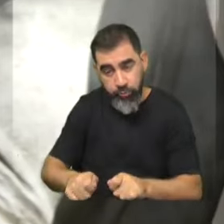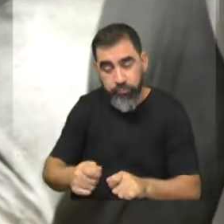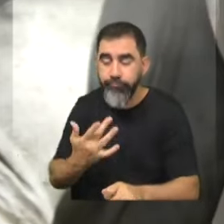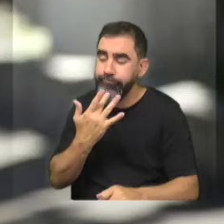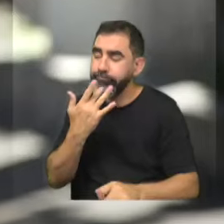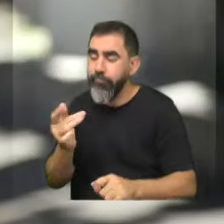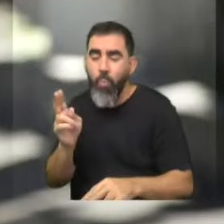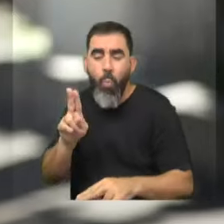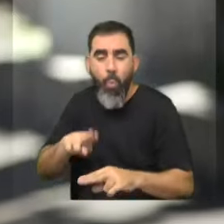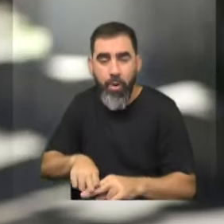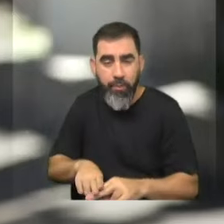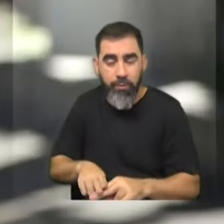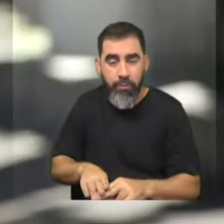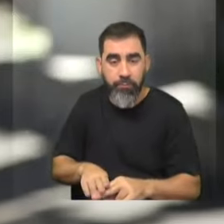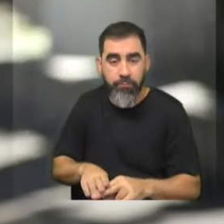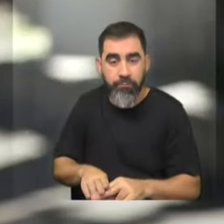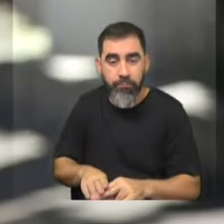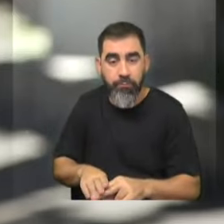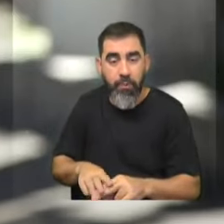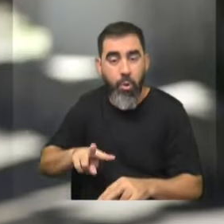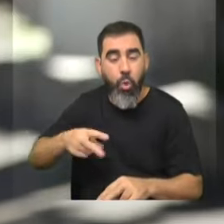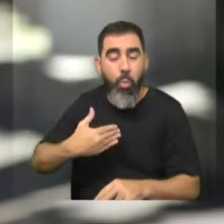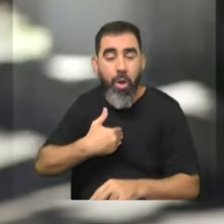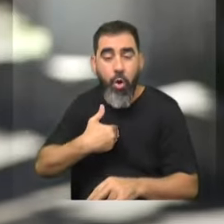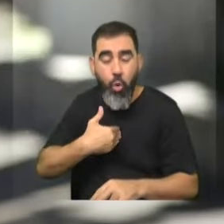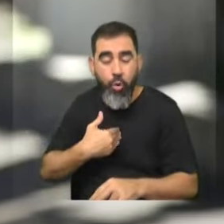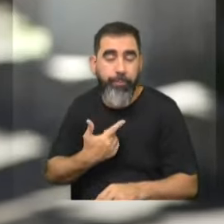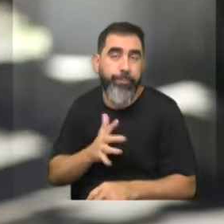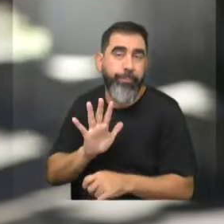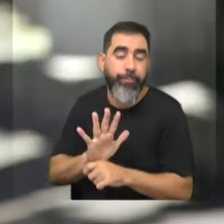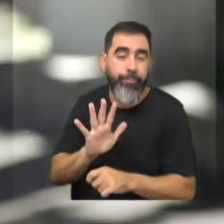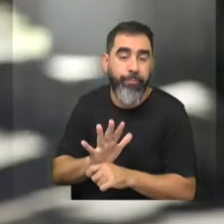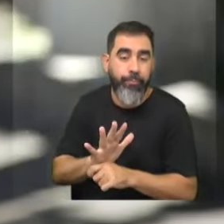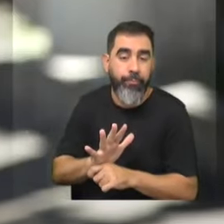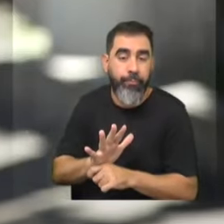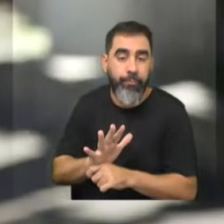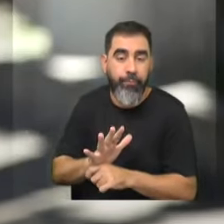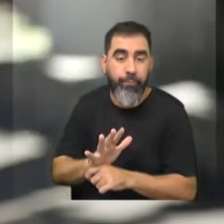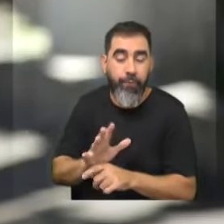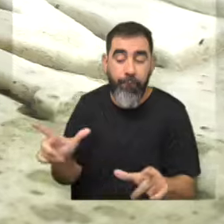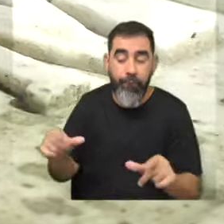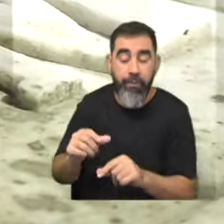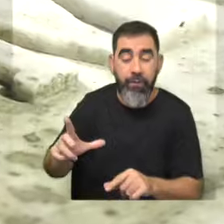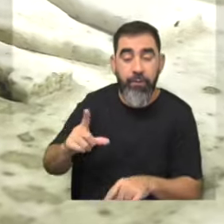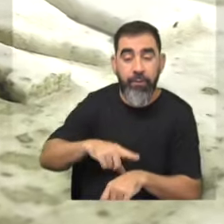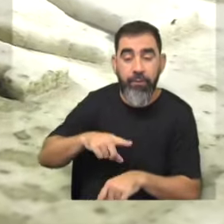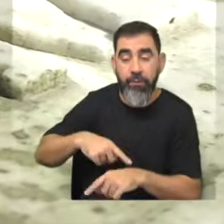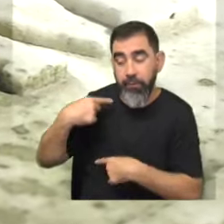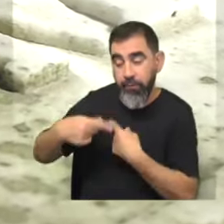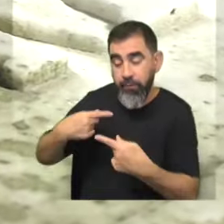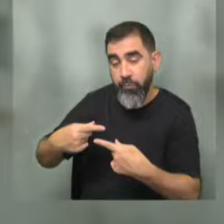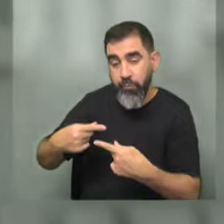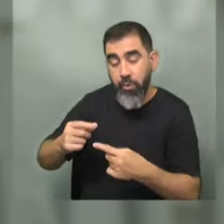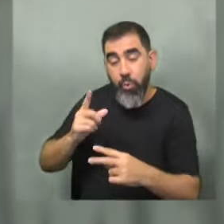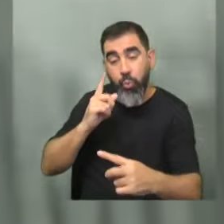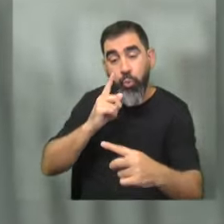embellecer la muerte y cumplen una doble función. Por un lado, vencer al tiempo, ¿no? Que permanezcan. Y tenemos todas las tumbas